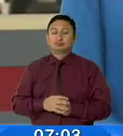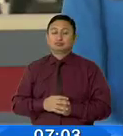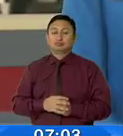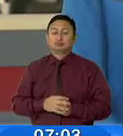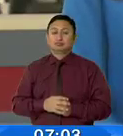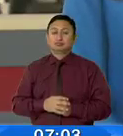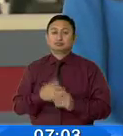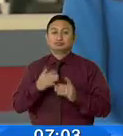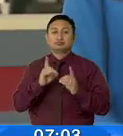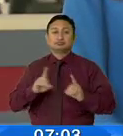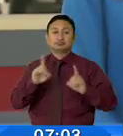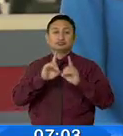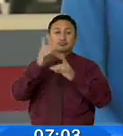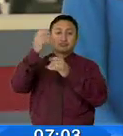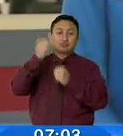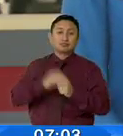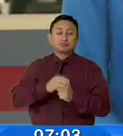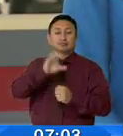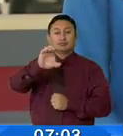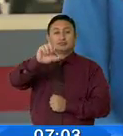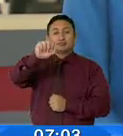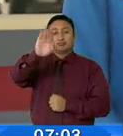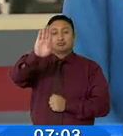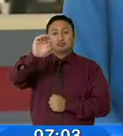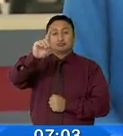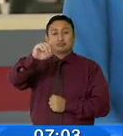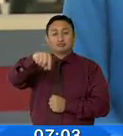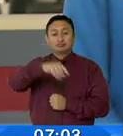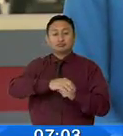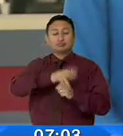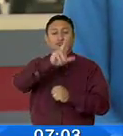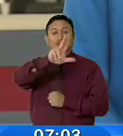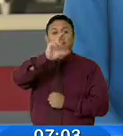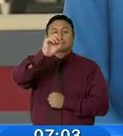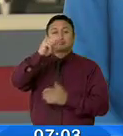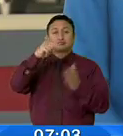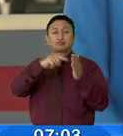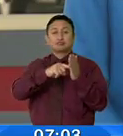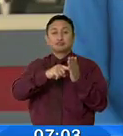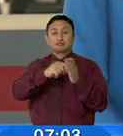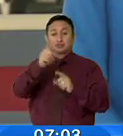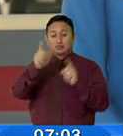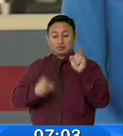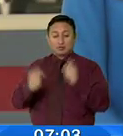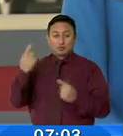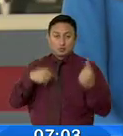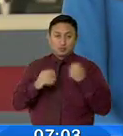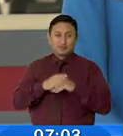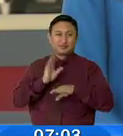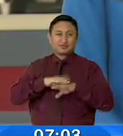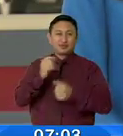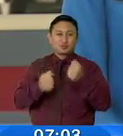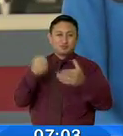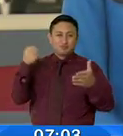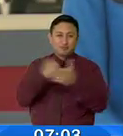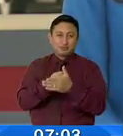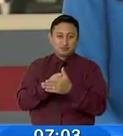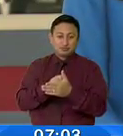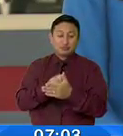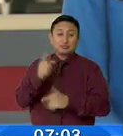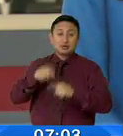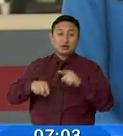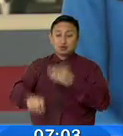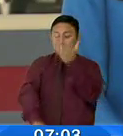Y según cifras de la Fundación CABAD, en el Ecuador anualmente hay 30.000 heridos por accidentes de tránsito. Muchos de ellos pierden incluso